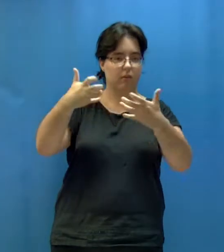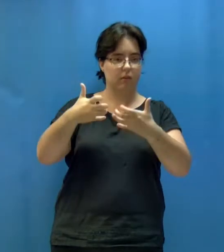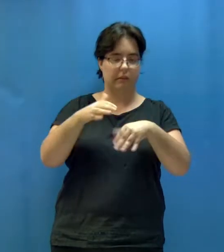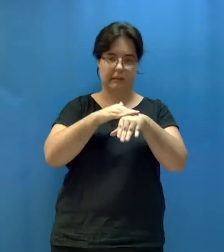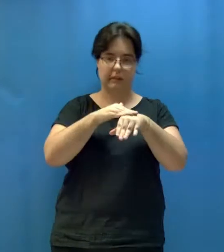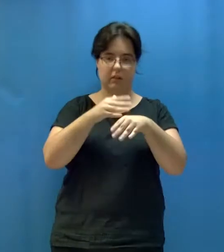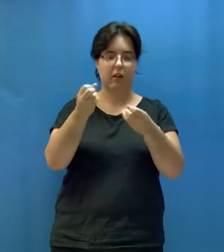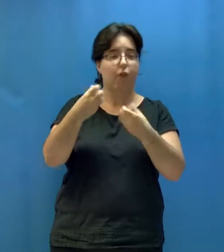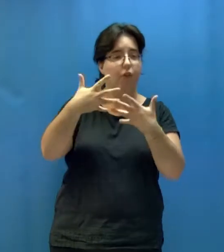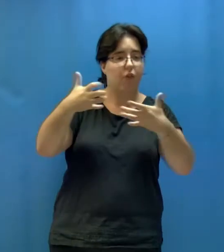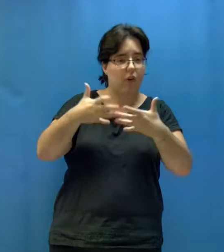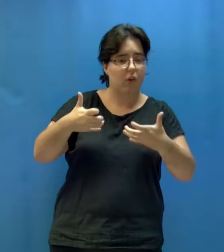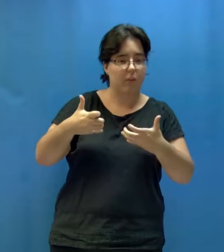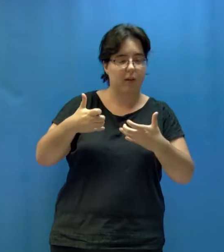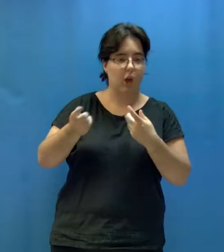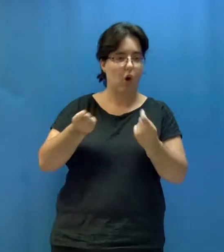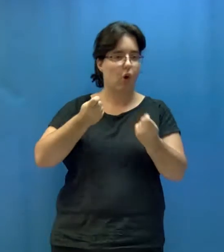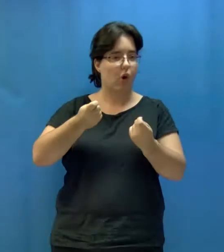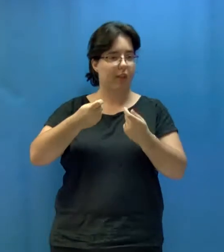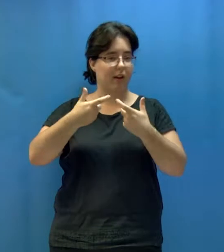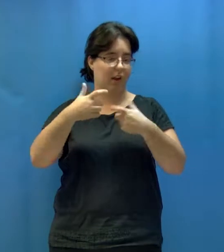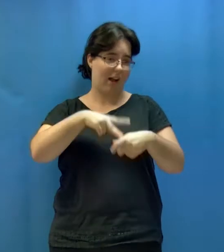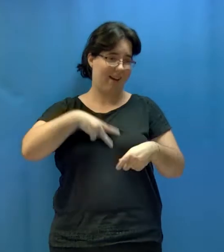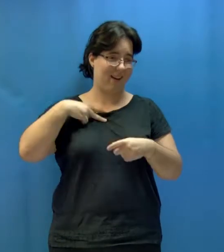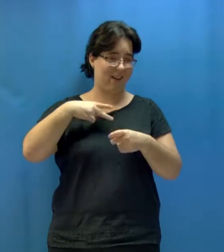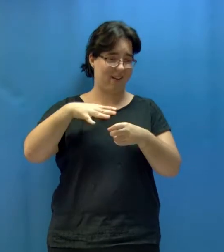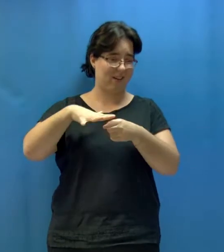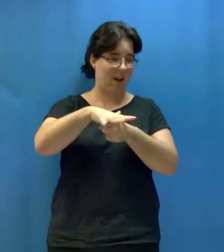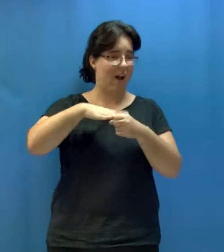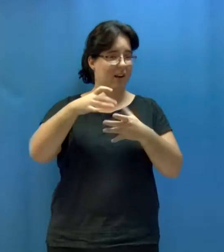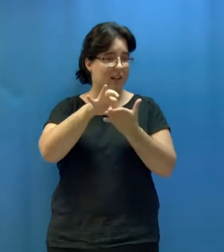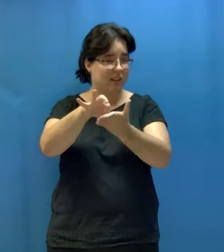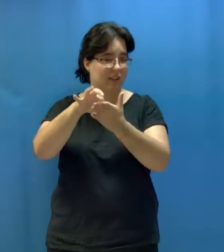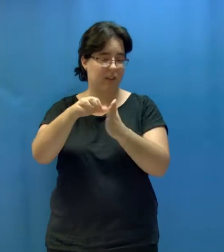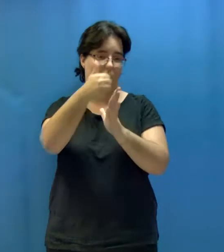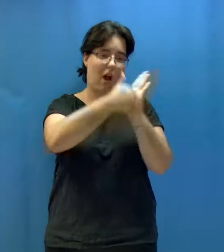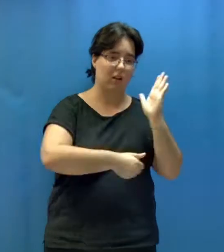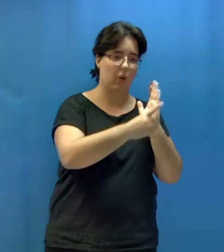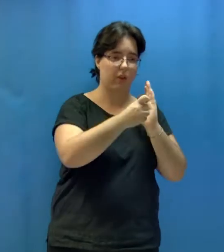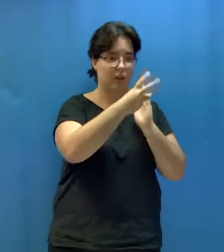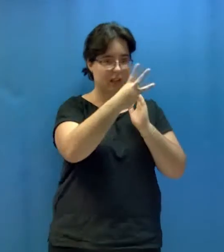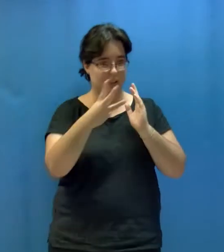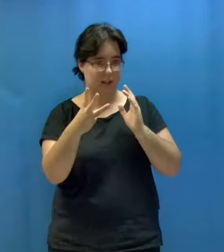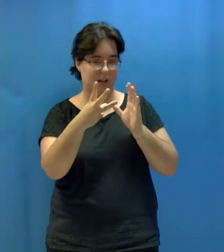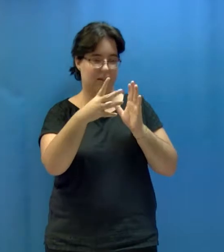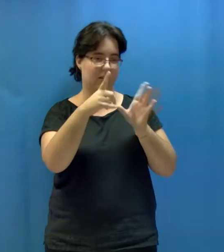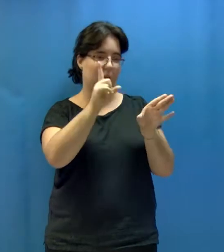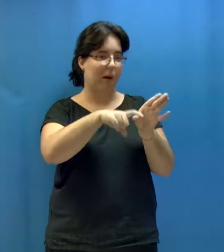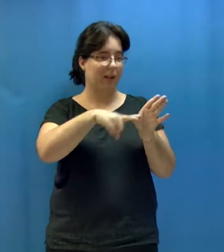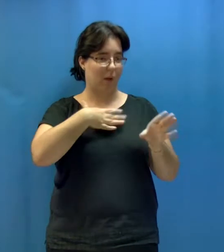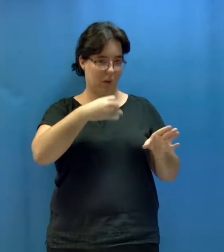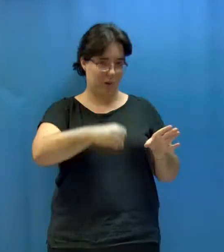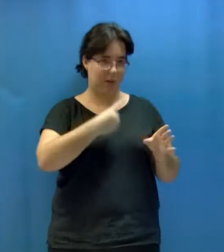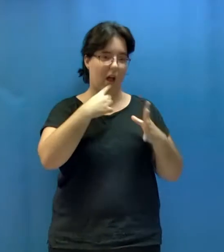el informe conformado por la Coordinadora General de Servicios y lo que establece el artículo 33 del Reglamento Orgánico de Participación Ciudadana de este Ayuntamiento, se proponen los